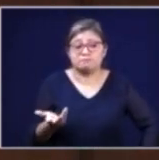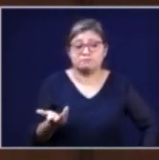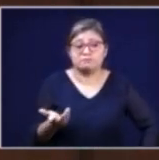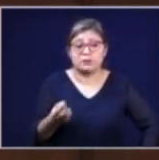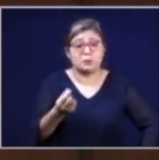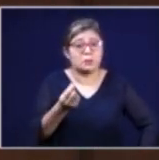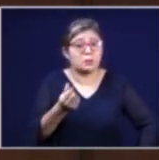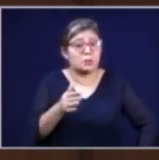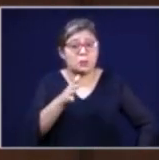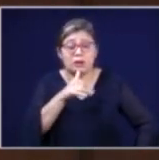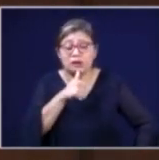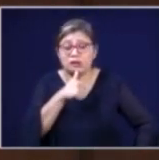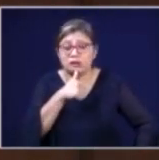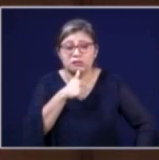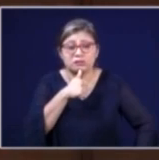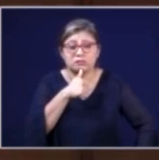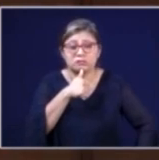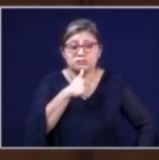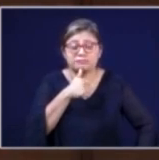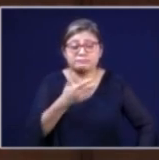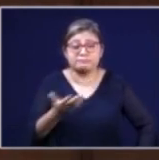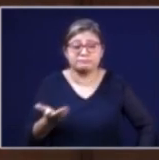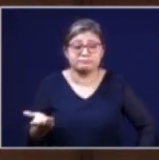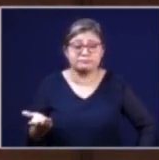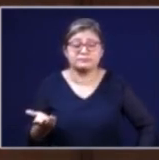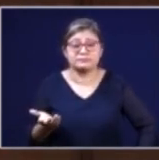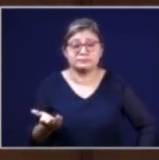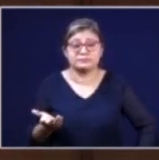Eso no se discute.